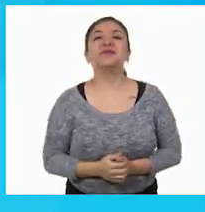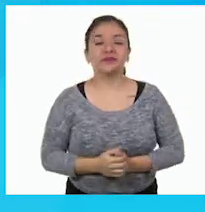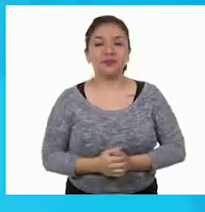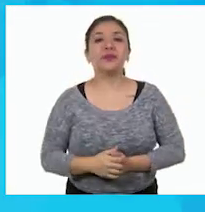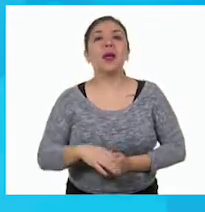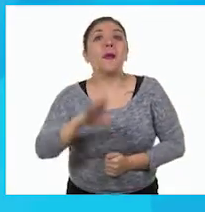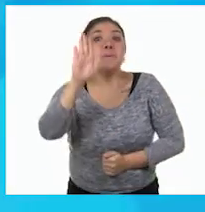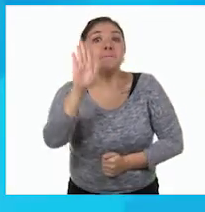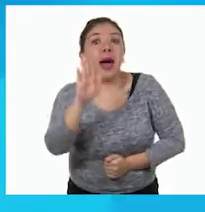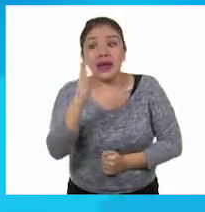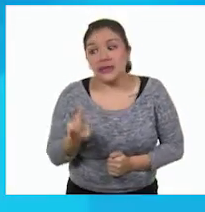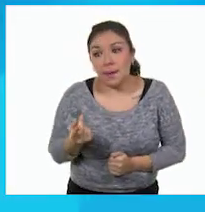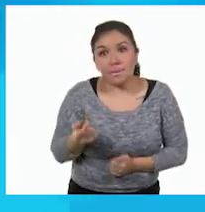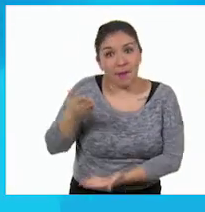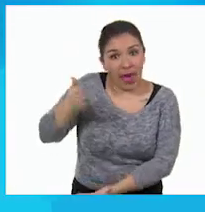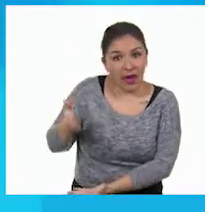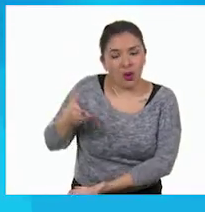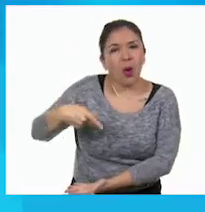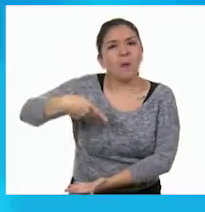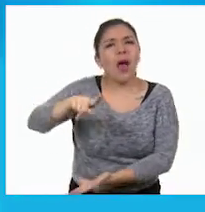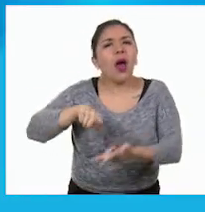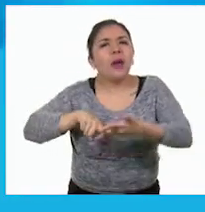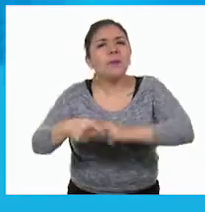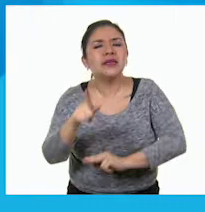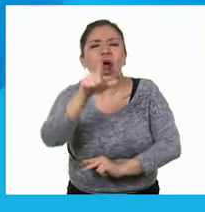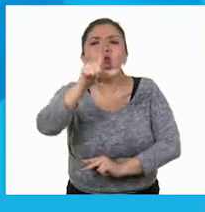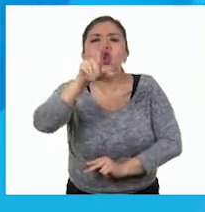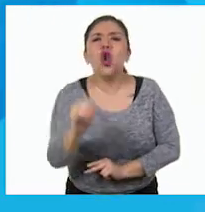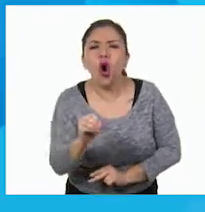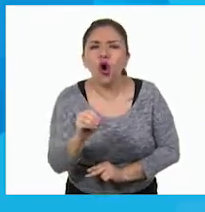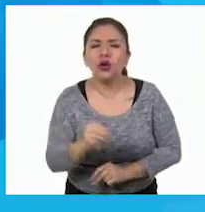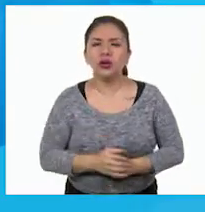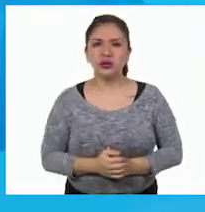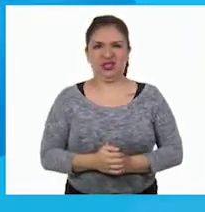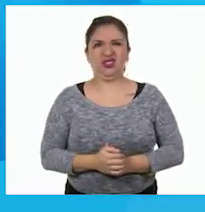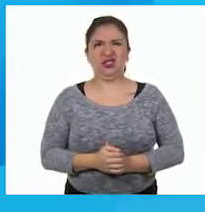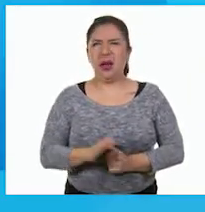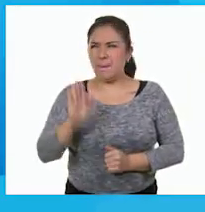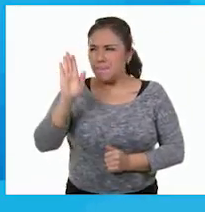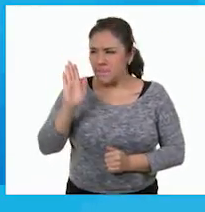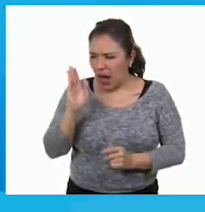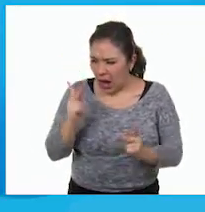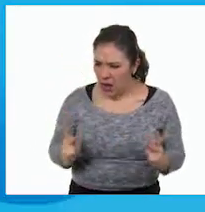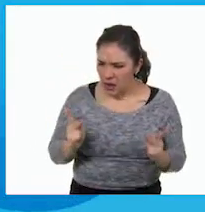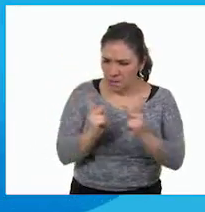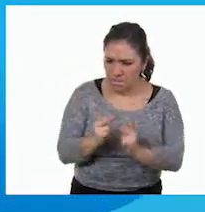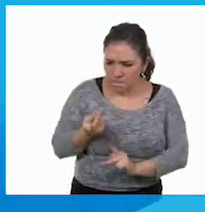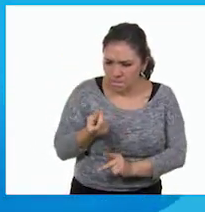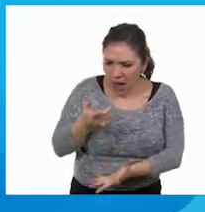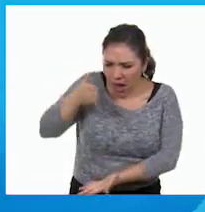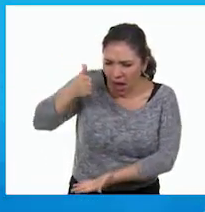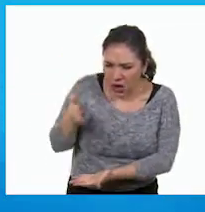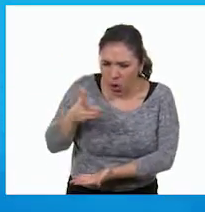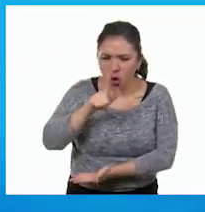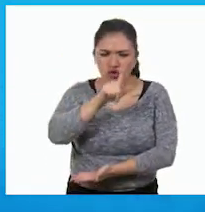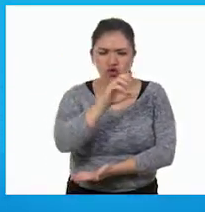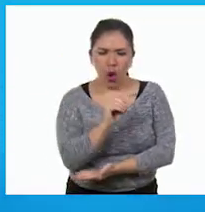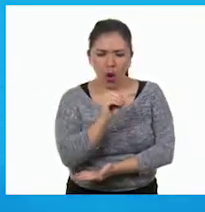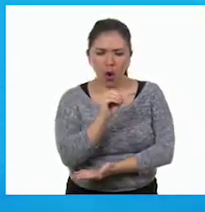Es parecido a un perro y empieza con lo. ¿Es parecido a un perro y empieza con lo? Sí.